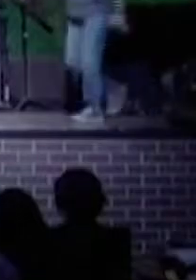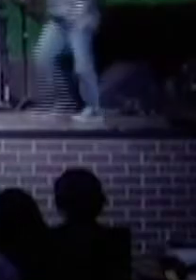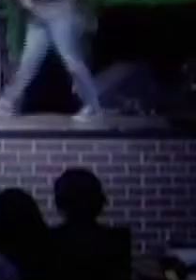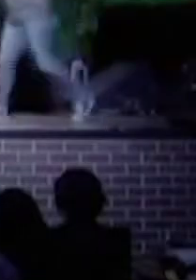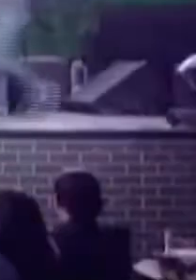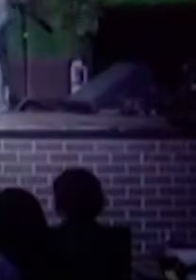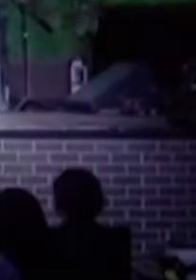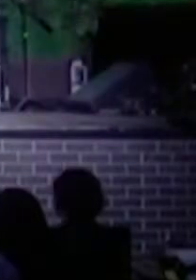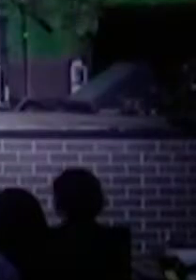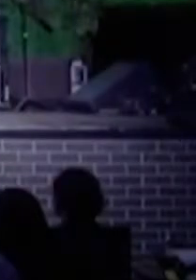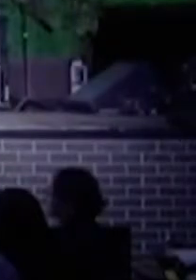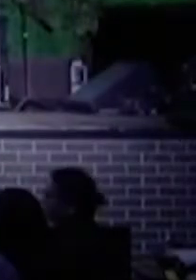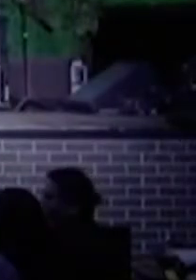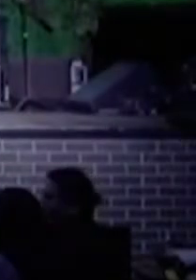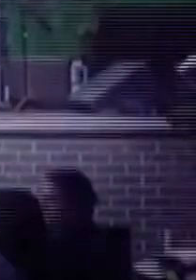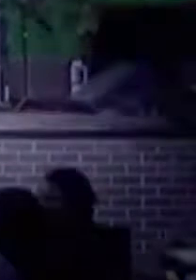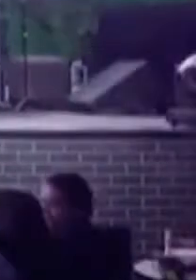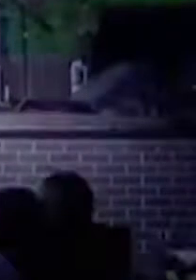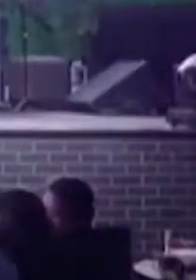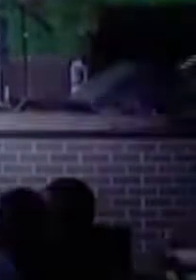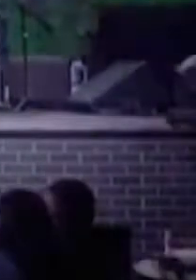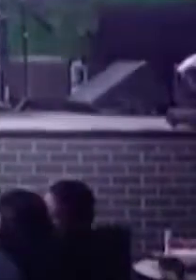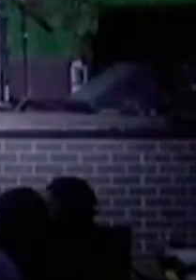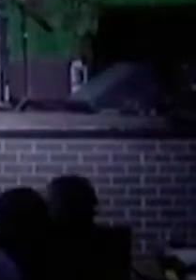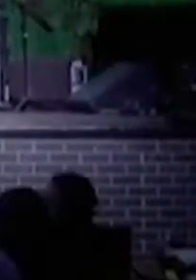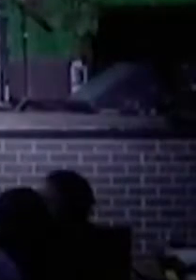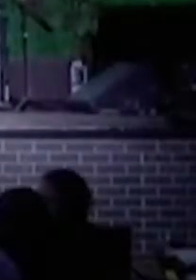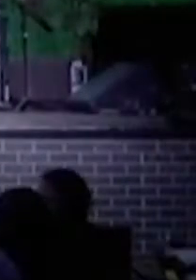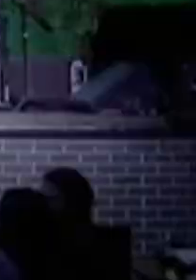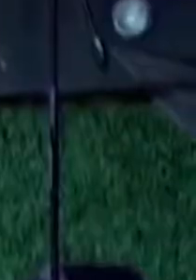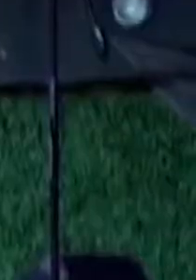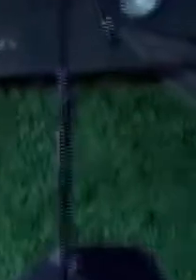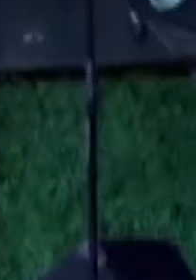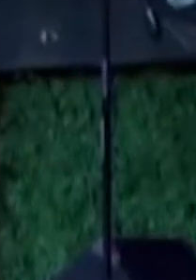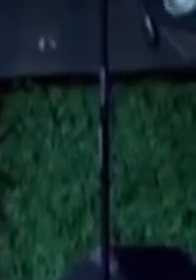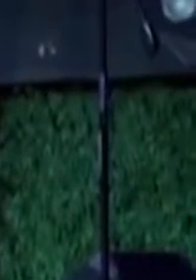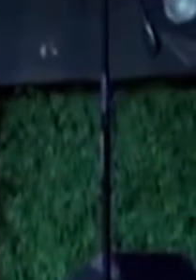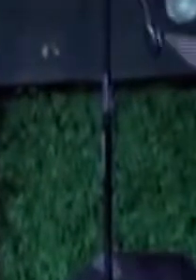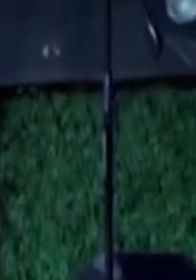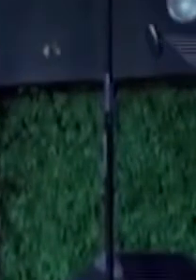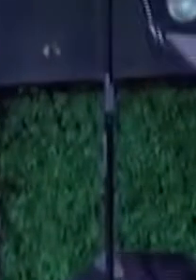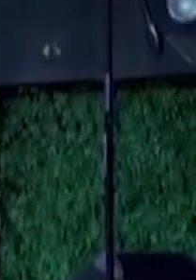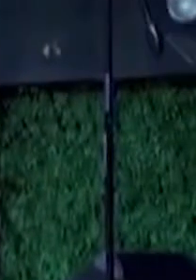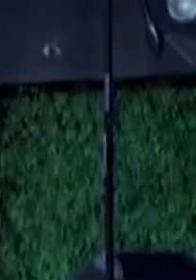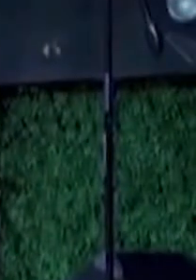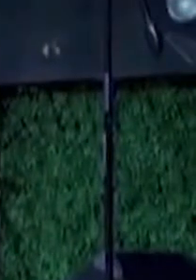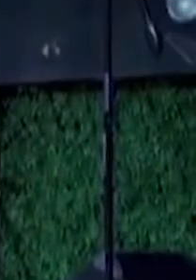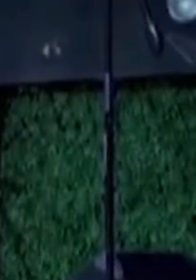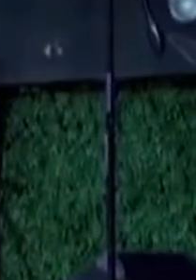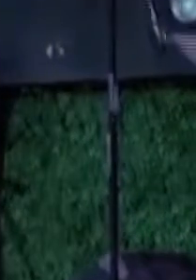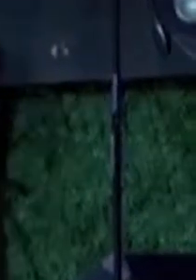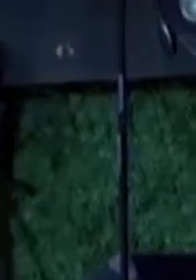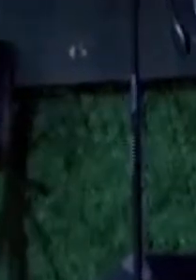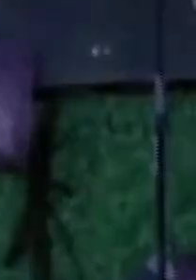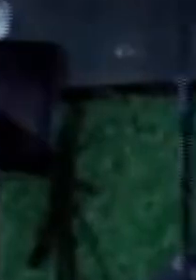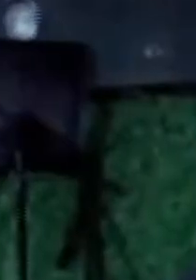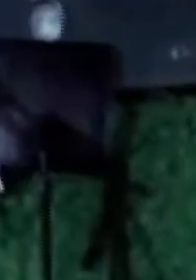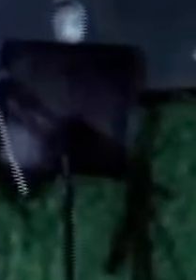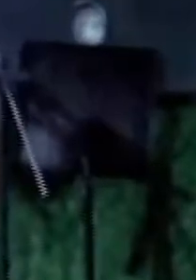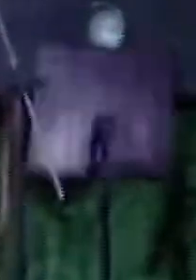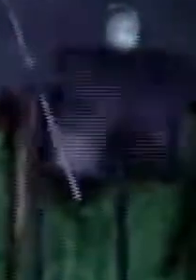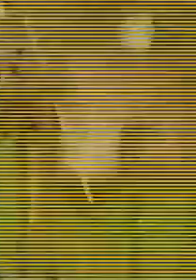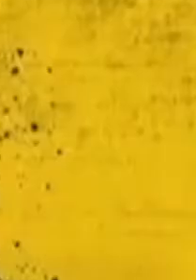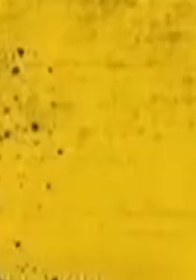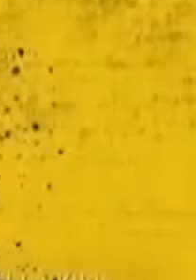hay que mezclar la vida conocida con una crisis una de las primeras voces ltd y del estándar túnel